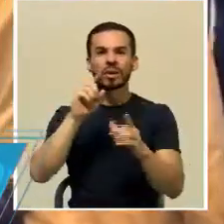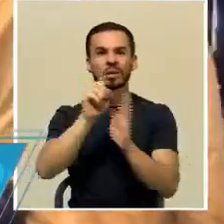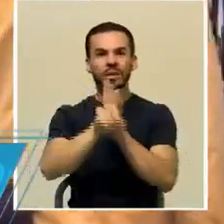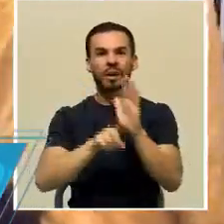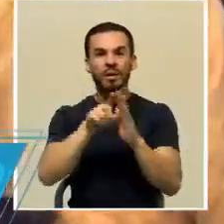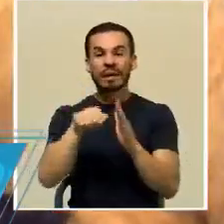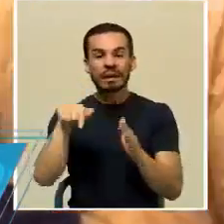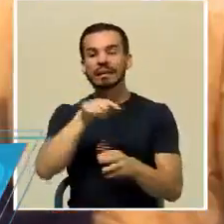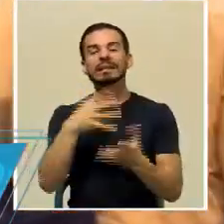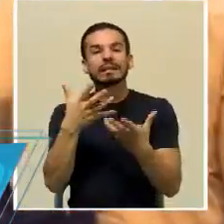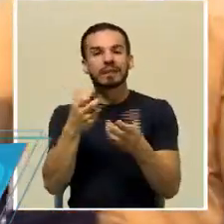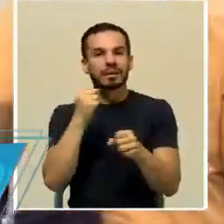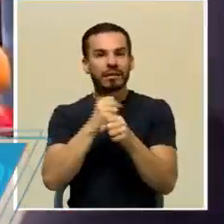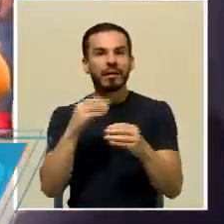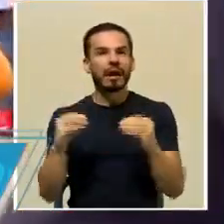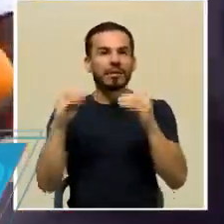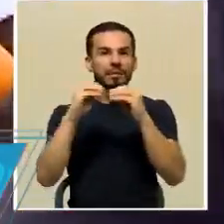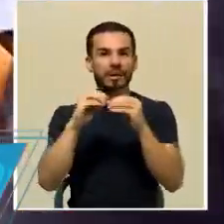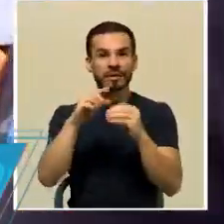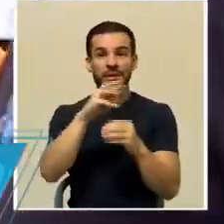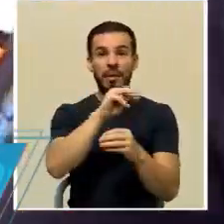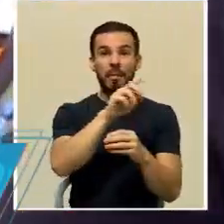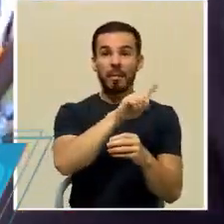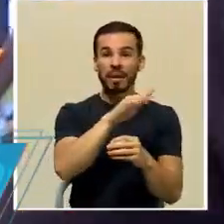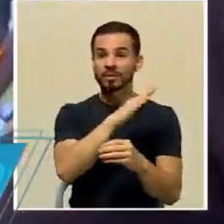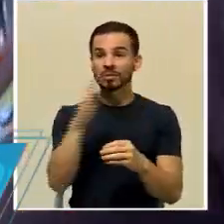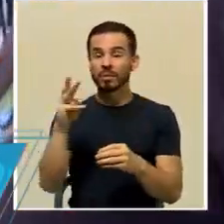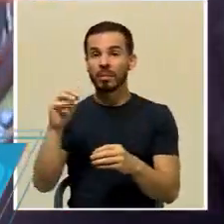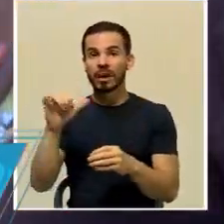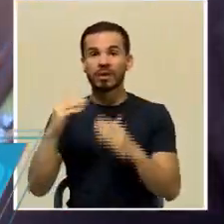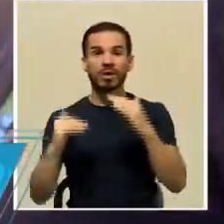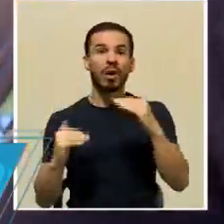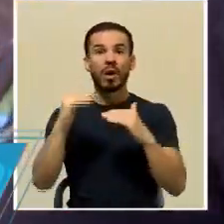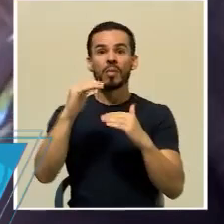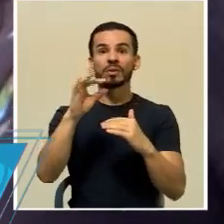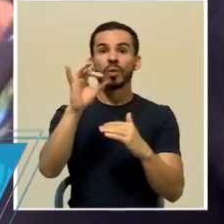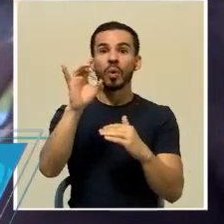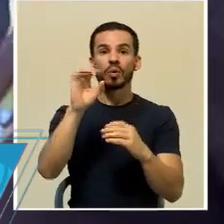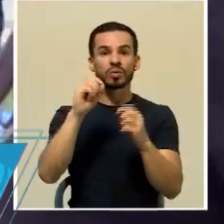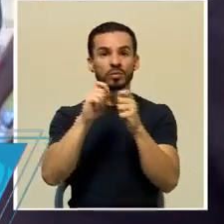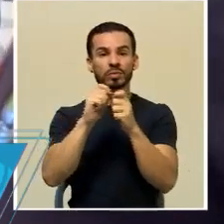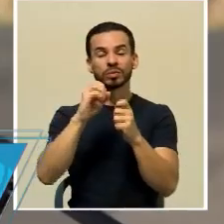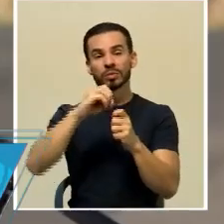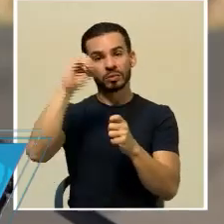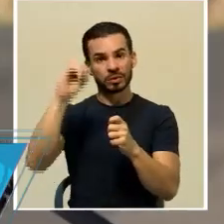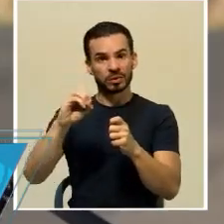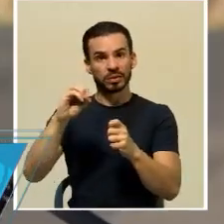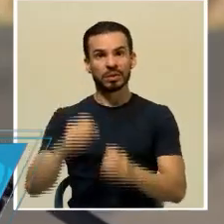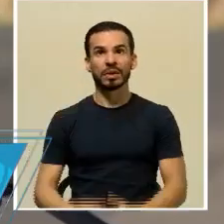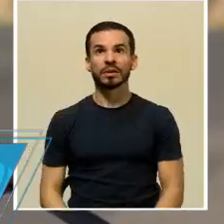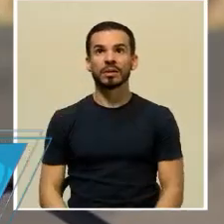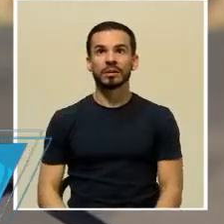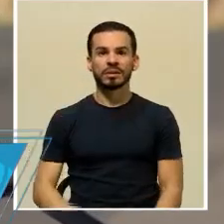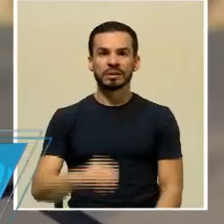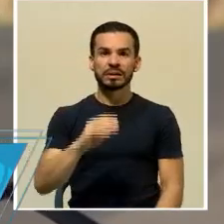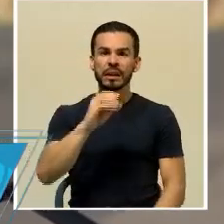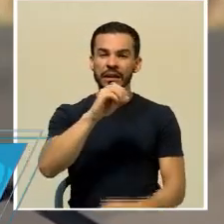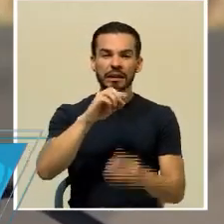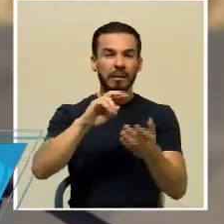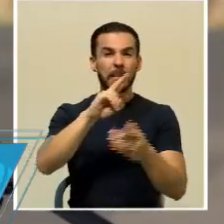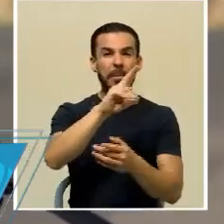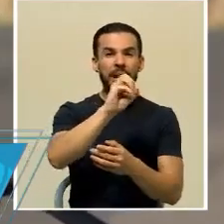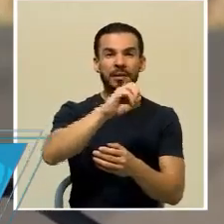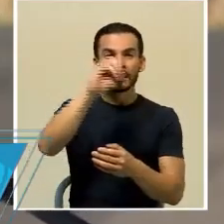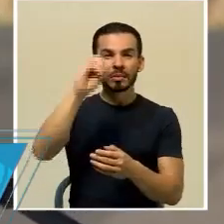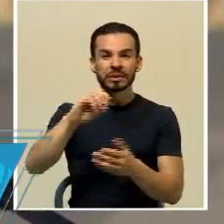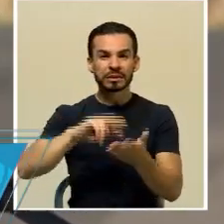desean trabajar más. Entre marzo y mayo, el subempleo aumentó 8 puntos porcentuales. Una tasa del 20%